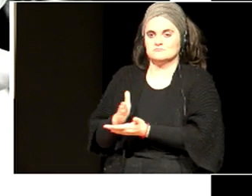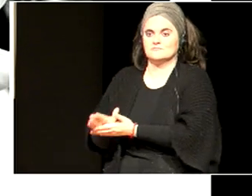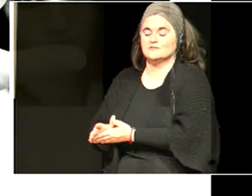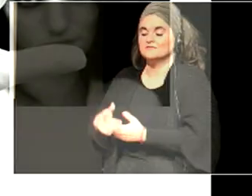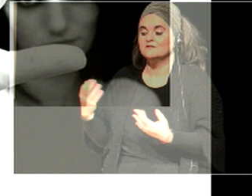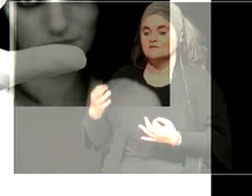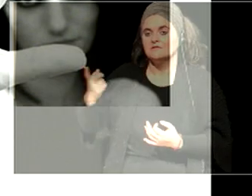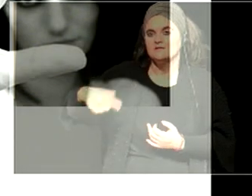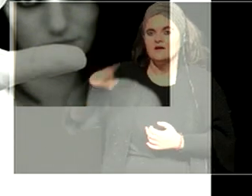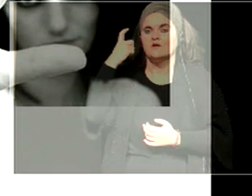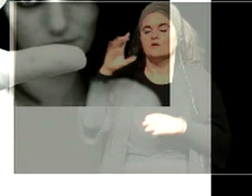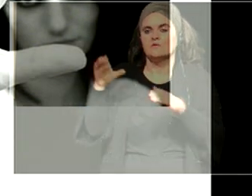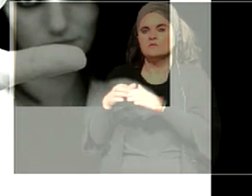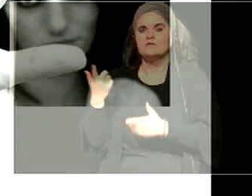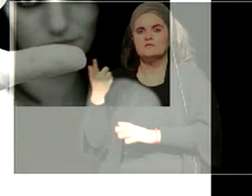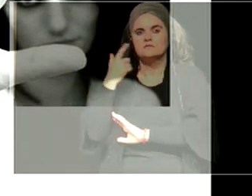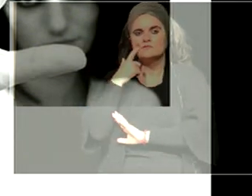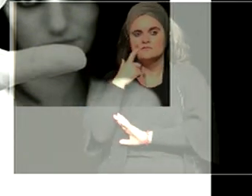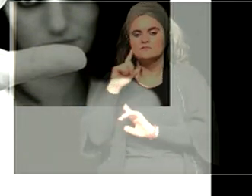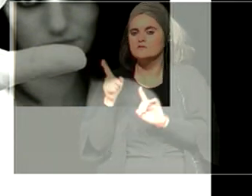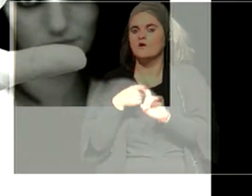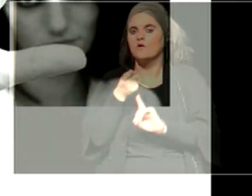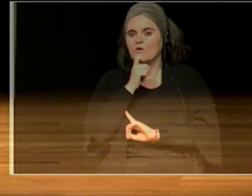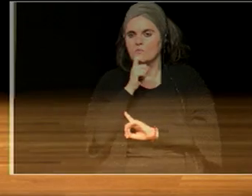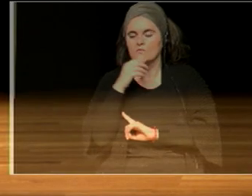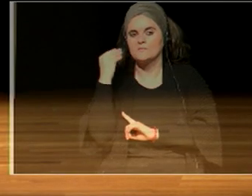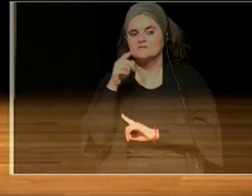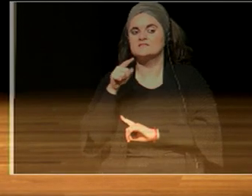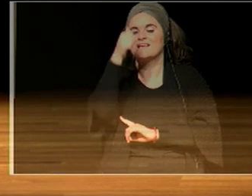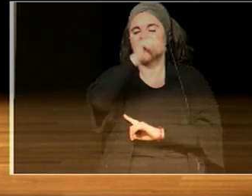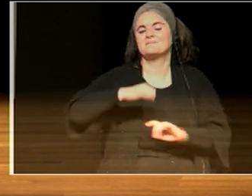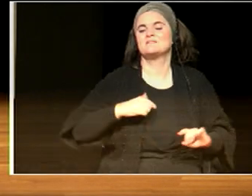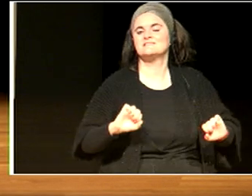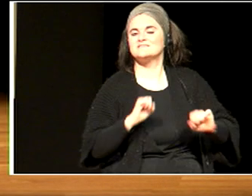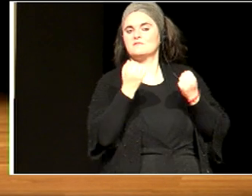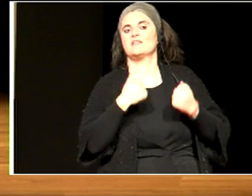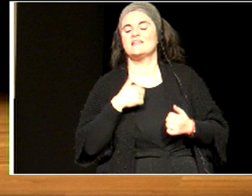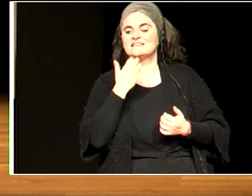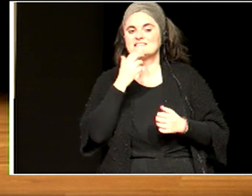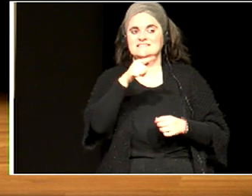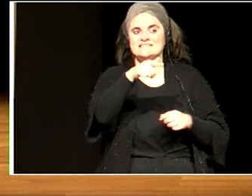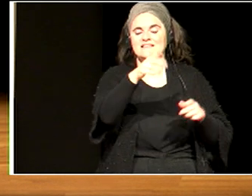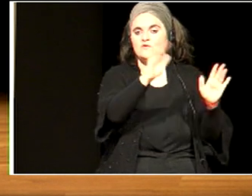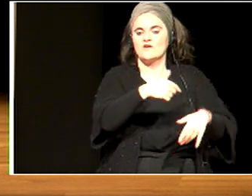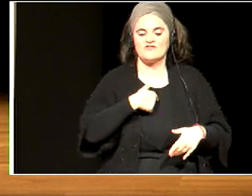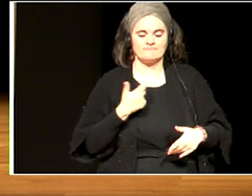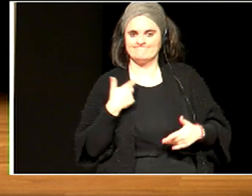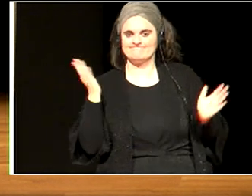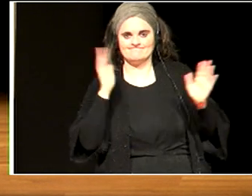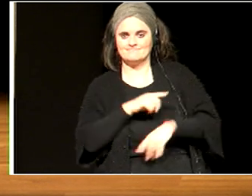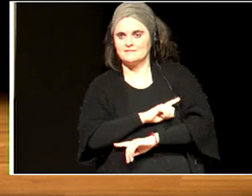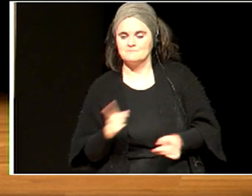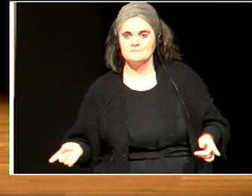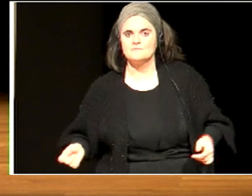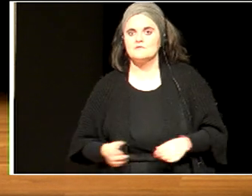que ocurre cuando crees que él me salvará sin él no soy nada este